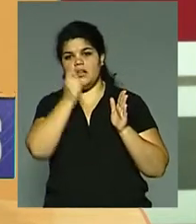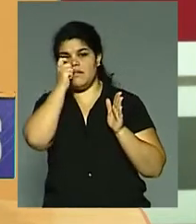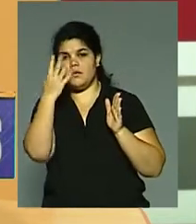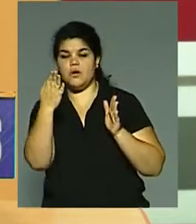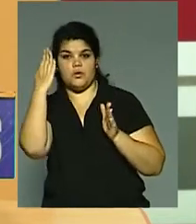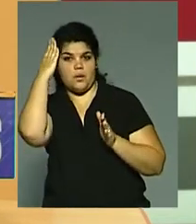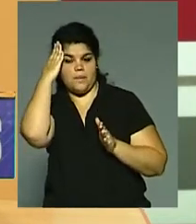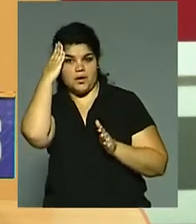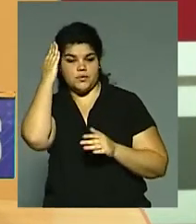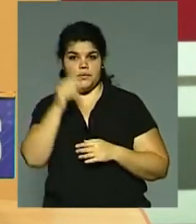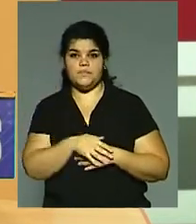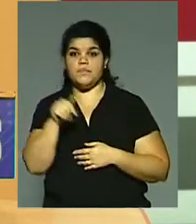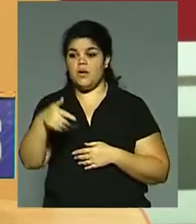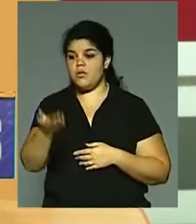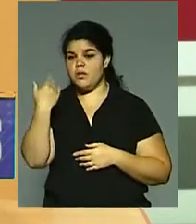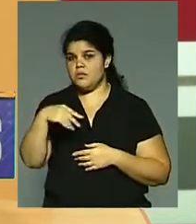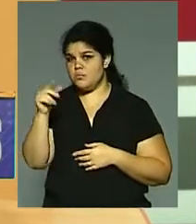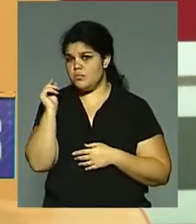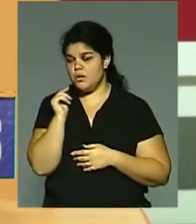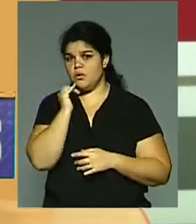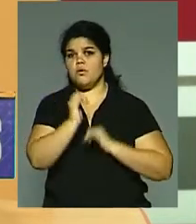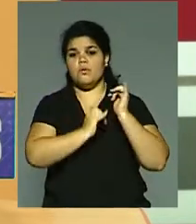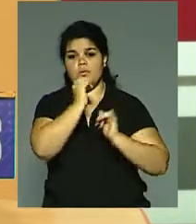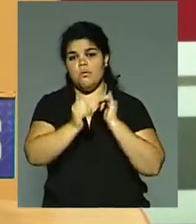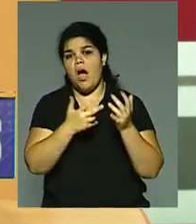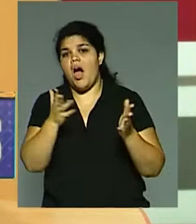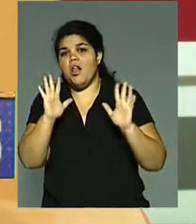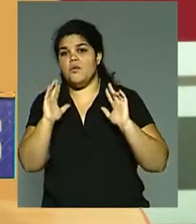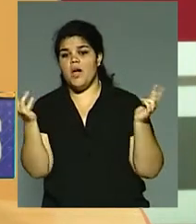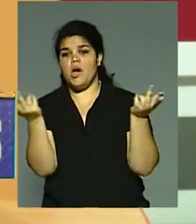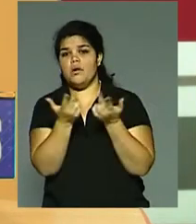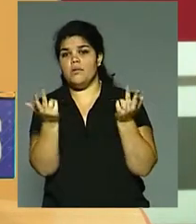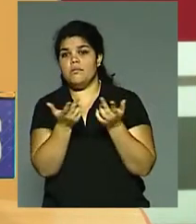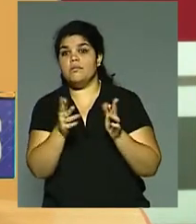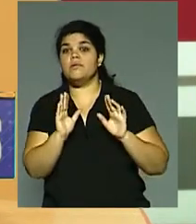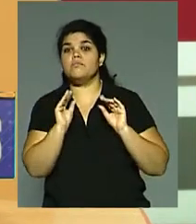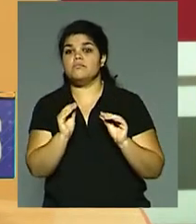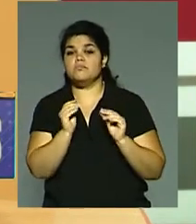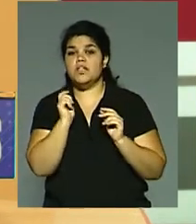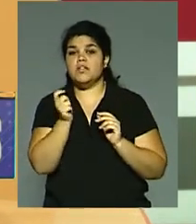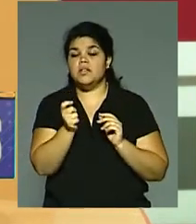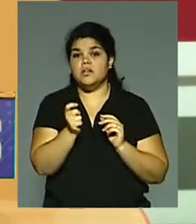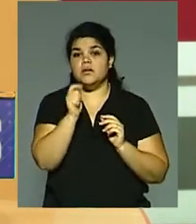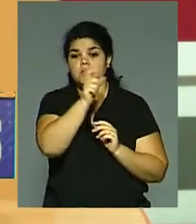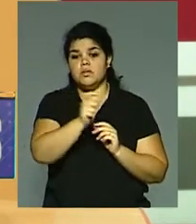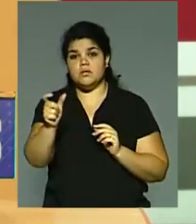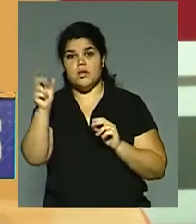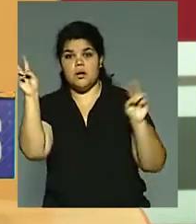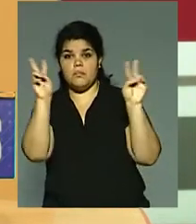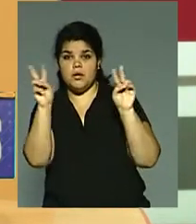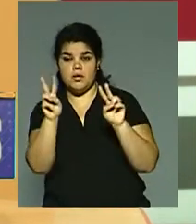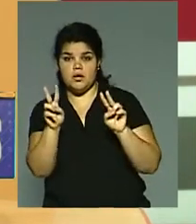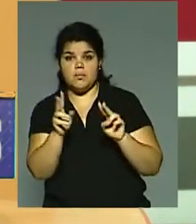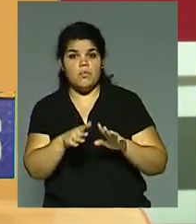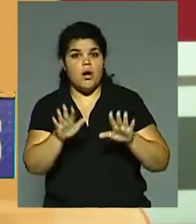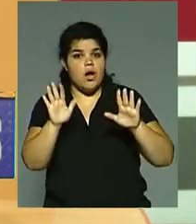horas se empezó a hablar de que hay un diálogo, aparentemente hay un diálogo entre los candidatos del peronismo porque tendría muy en cuenta lo que